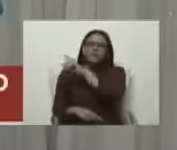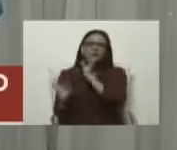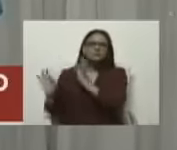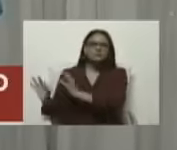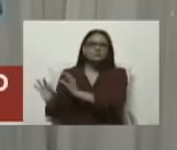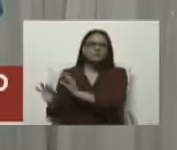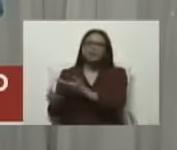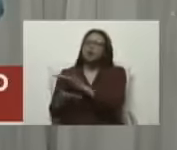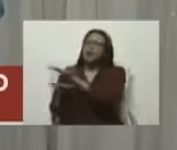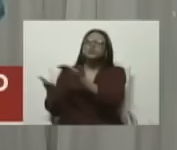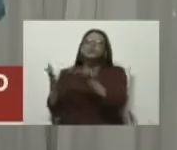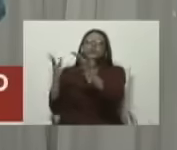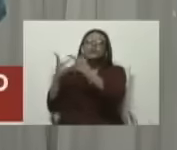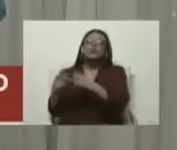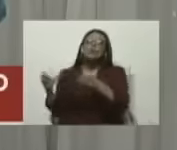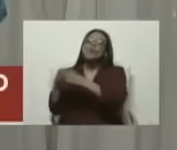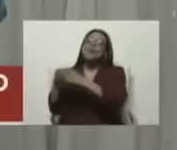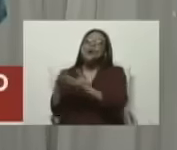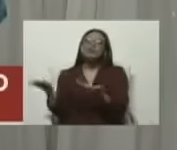¿ustedes y cuántos más?